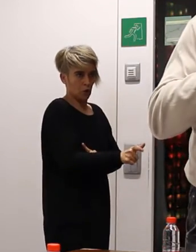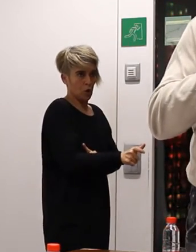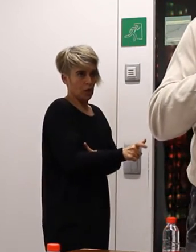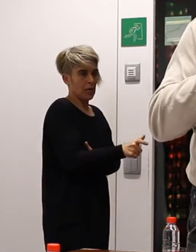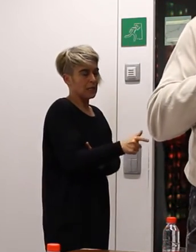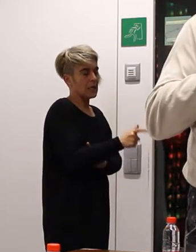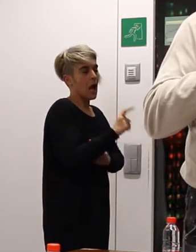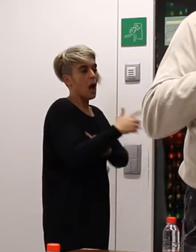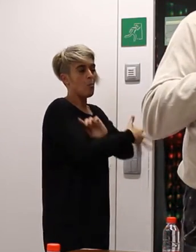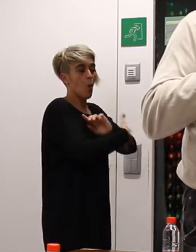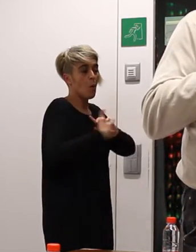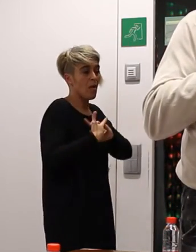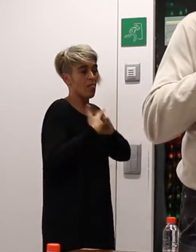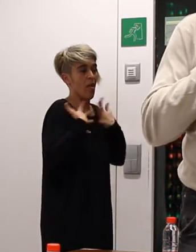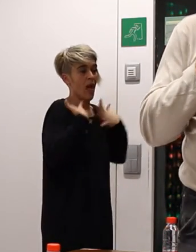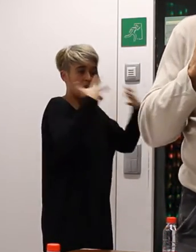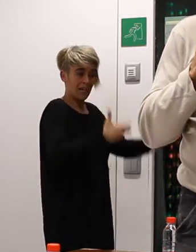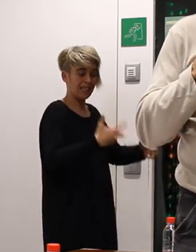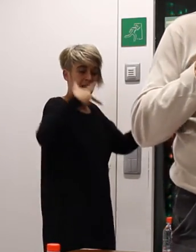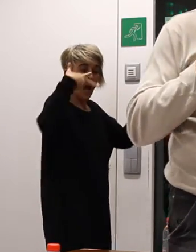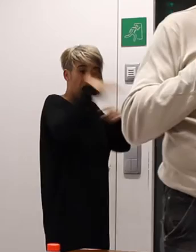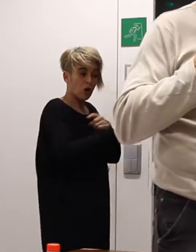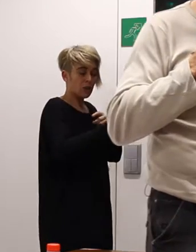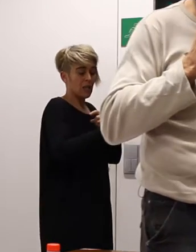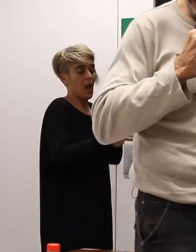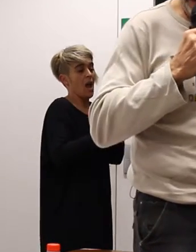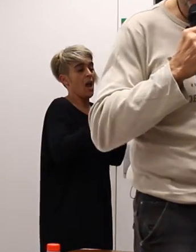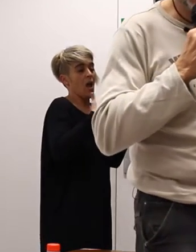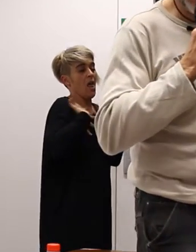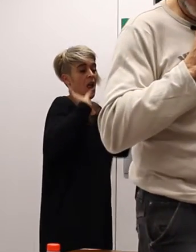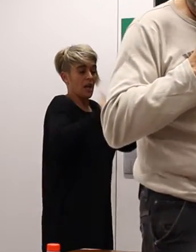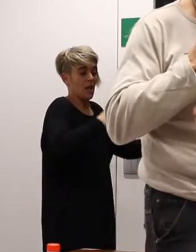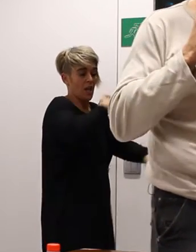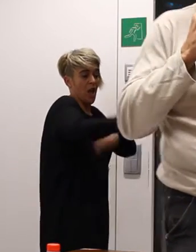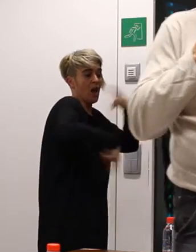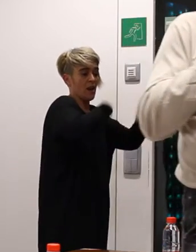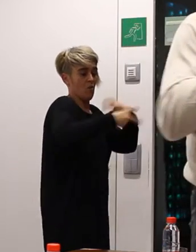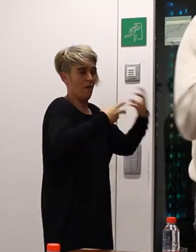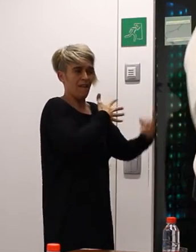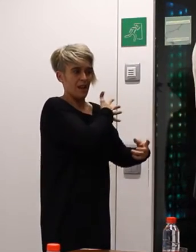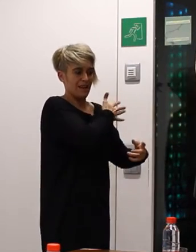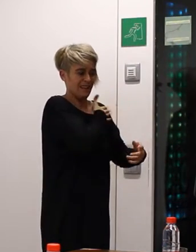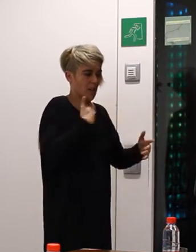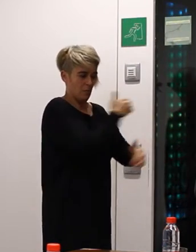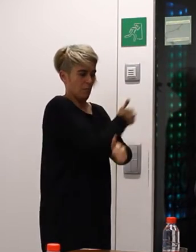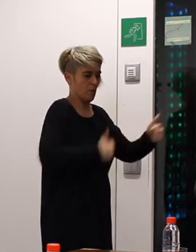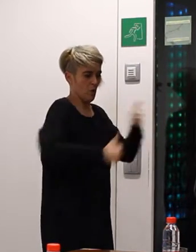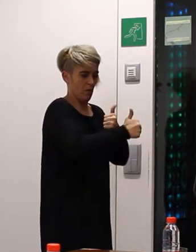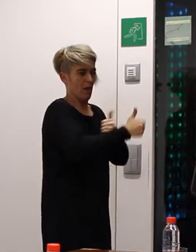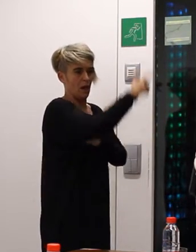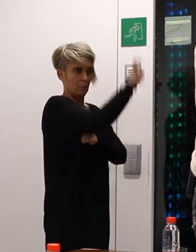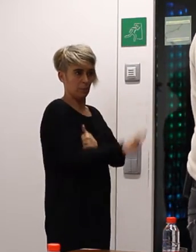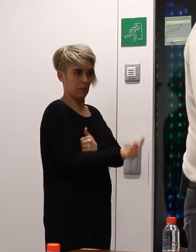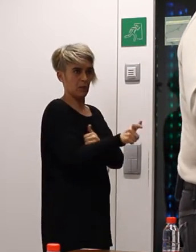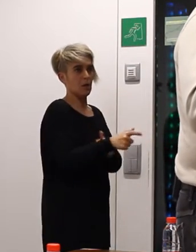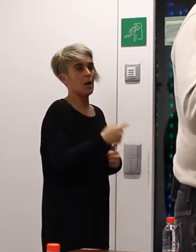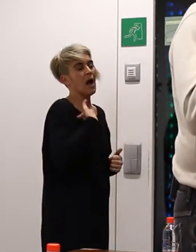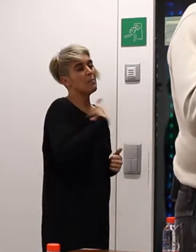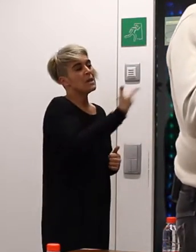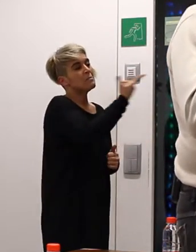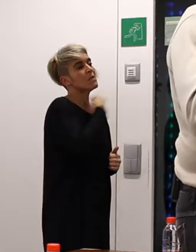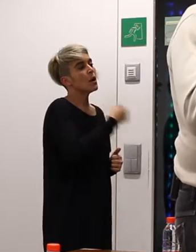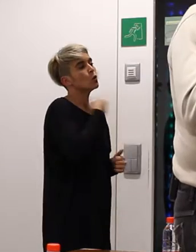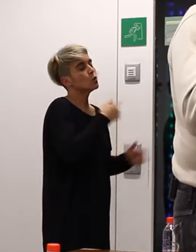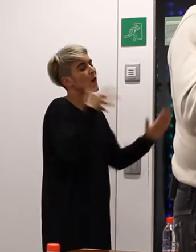energías sostenibles. Por tanto, y dicho esto, y como no voy a tener mucho tiempo, me gustaría explicaros un poco qué es lo que